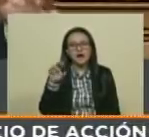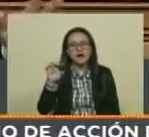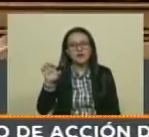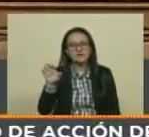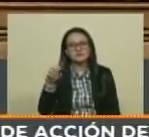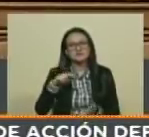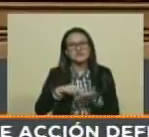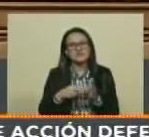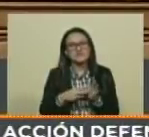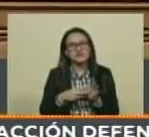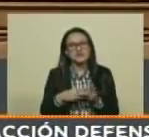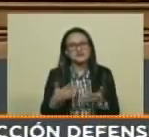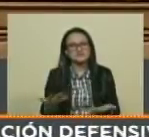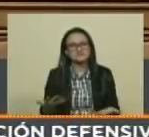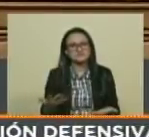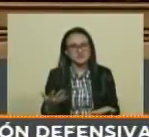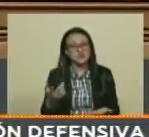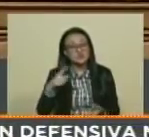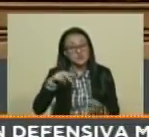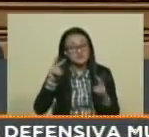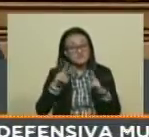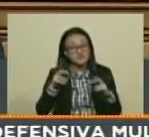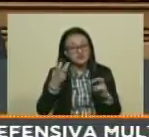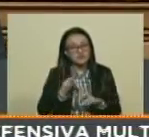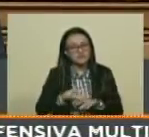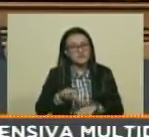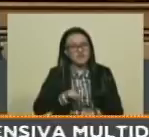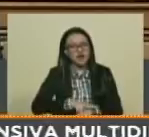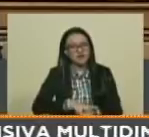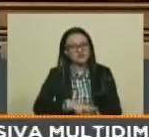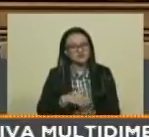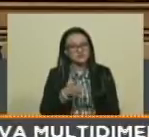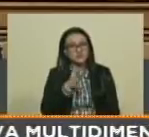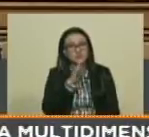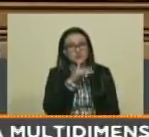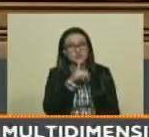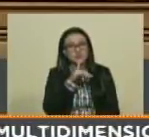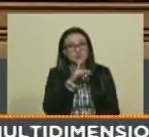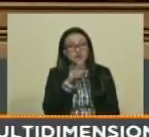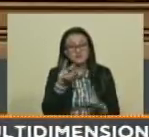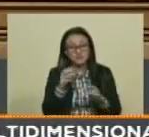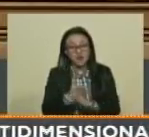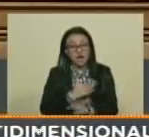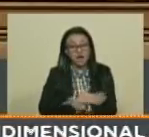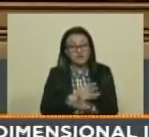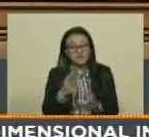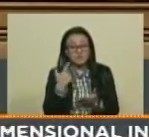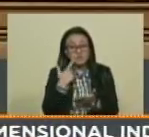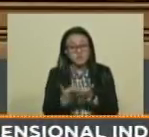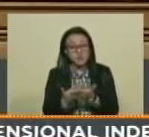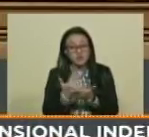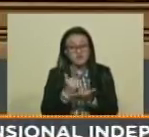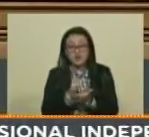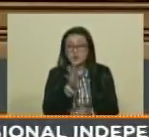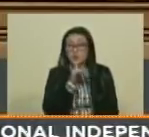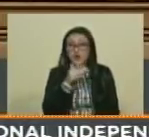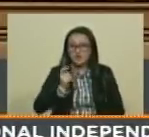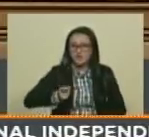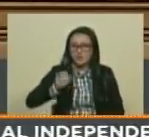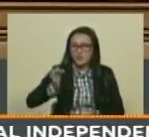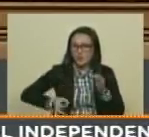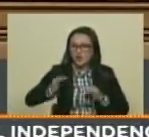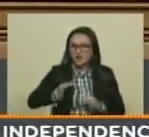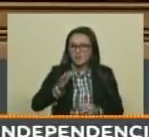Tú agarrabas, montabas una investigación falsa sin tener, por supuesto, la técnica, la experticia, sin tener jueces, ni